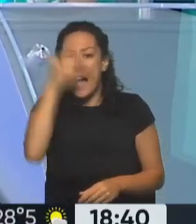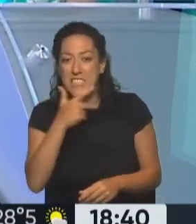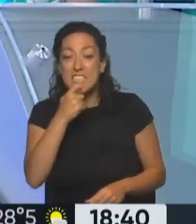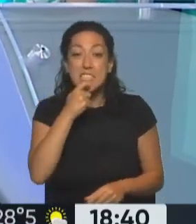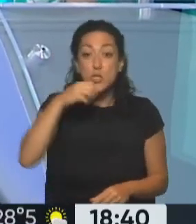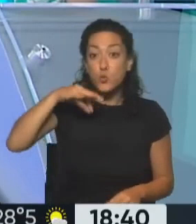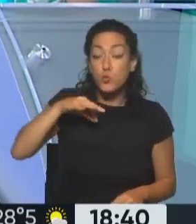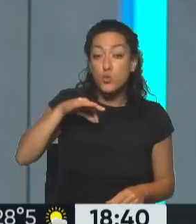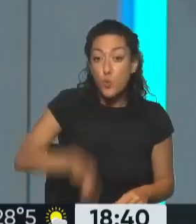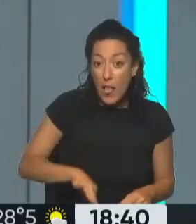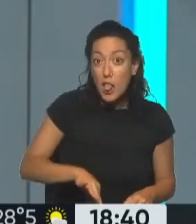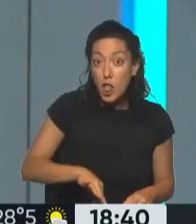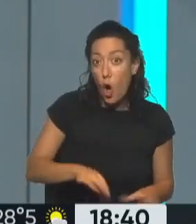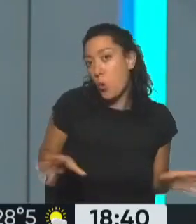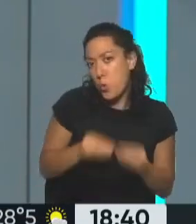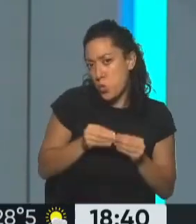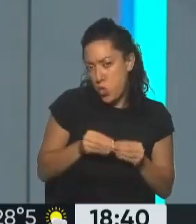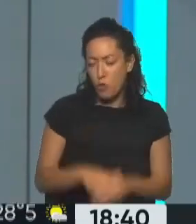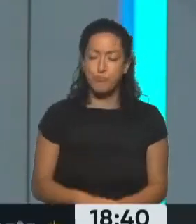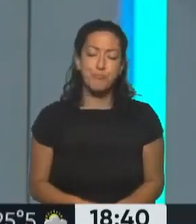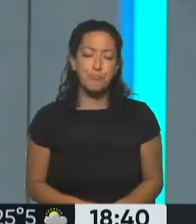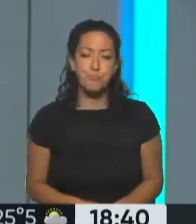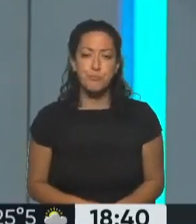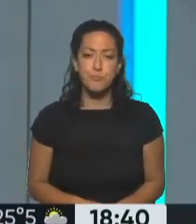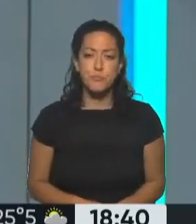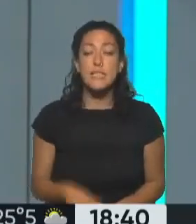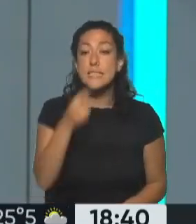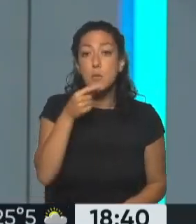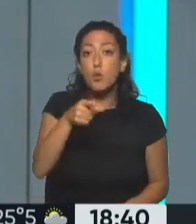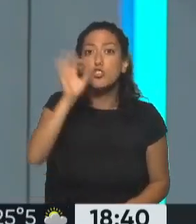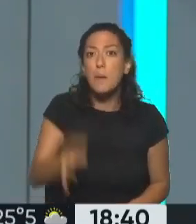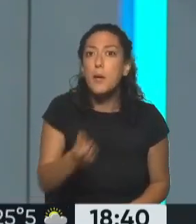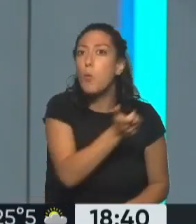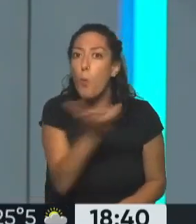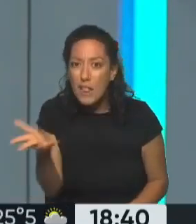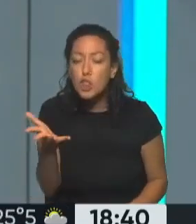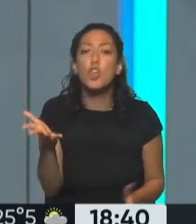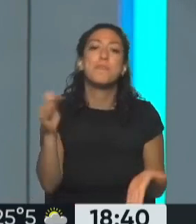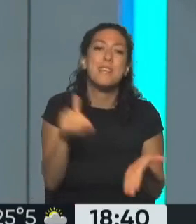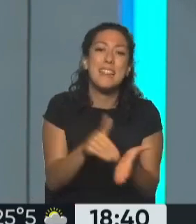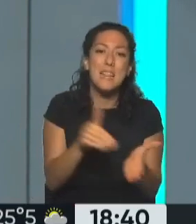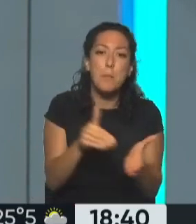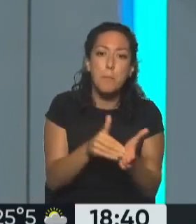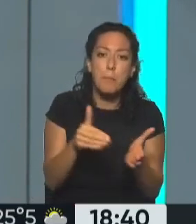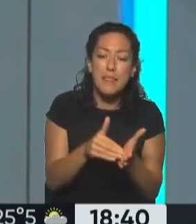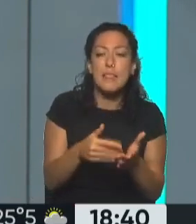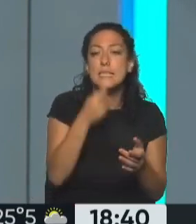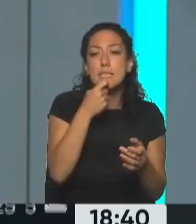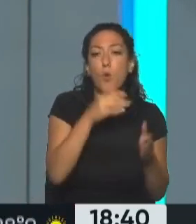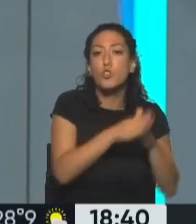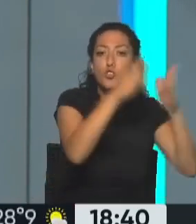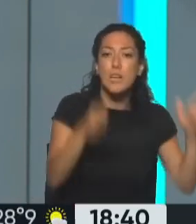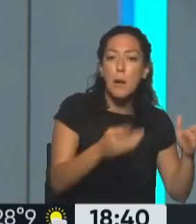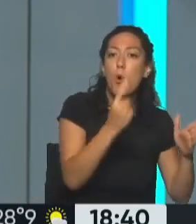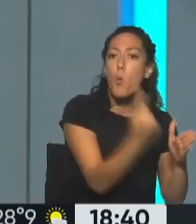necesidad de mostrar la supervivencia para cobrar según el cronograma de pago fijado por la ANSES. Además del Nación, otros bancos estatales